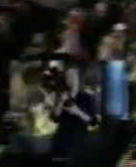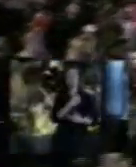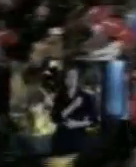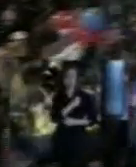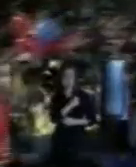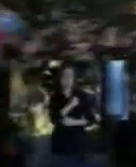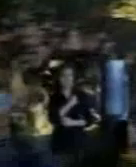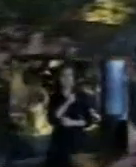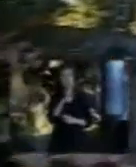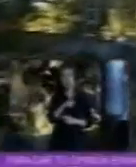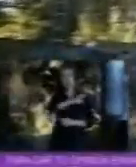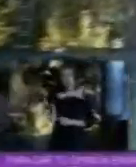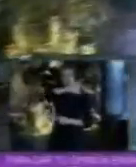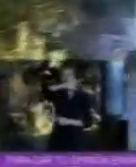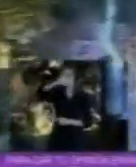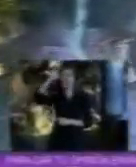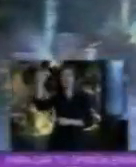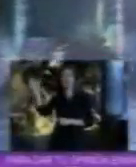pasiones.